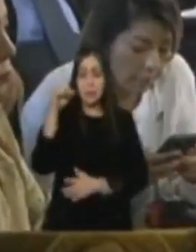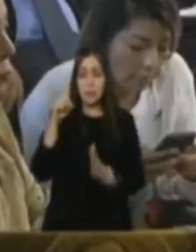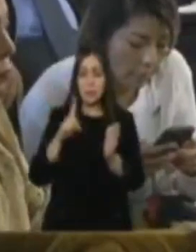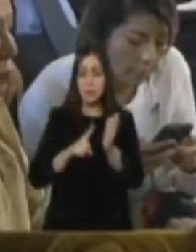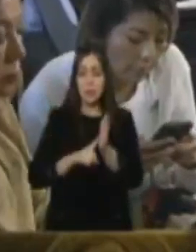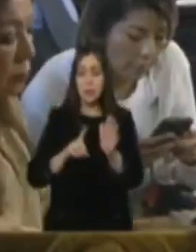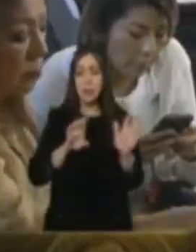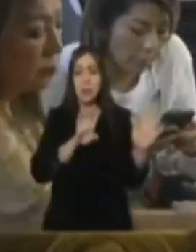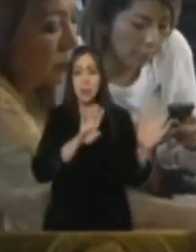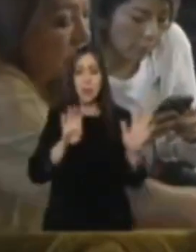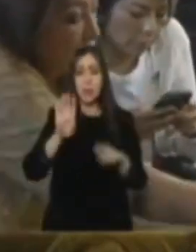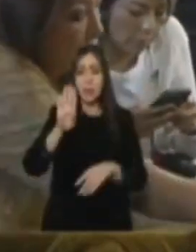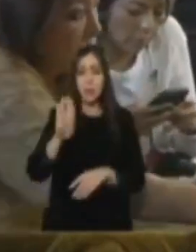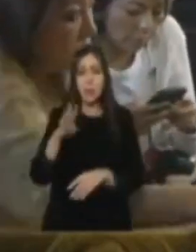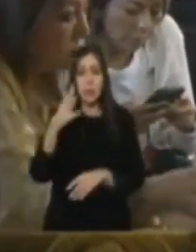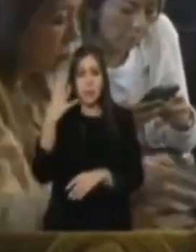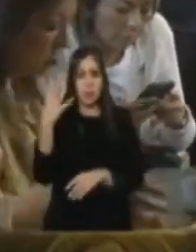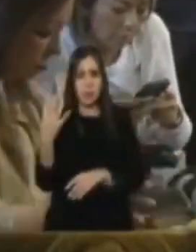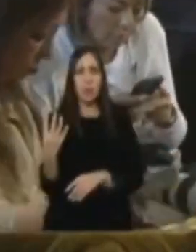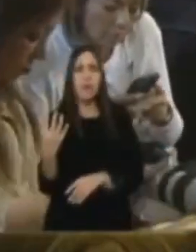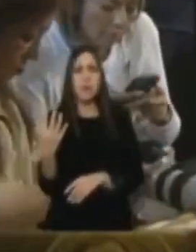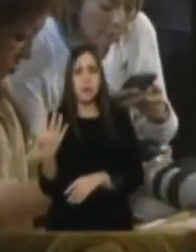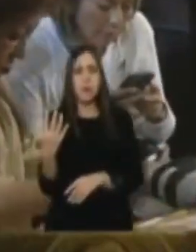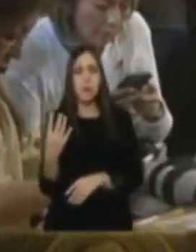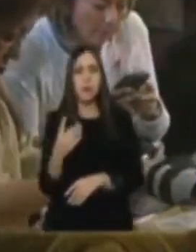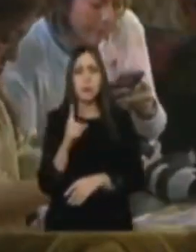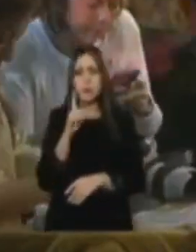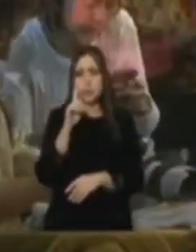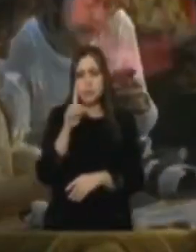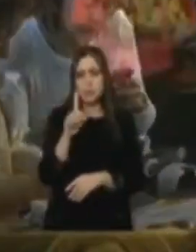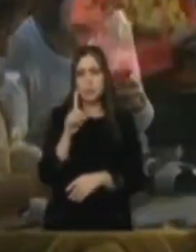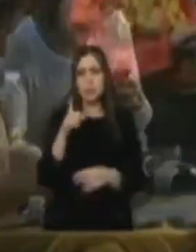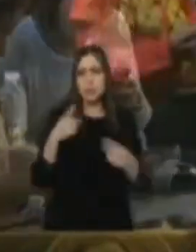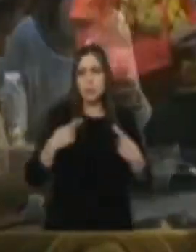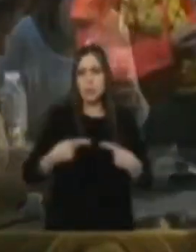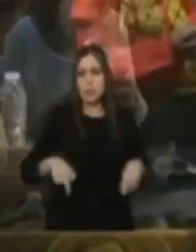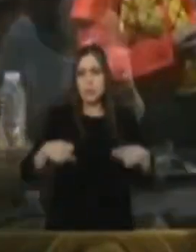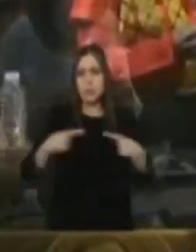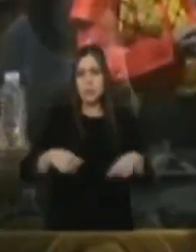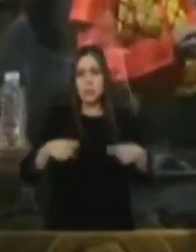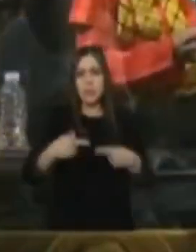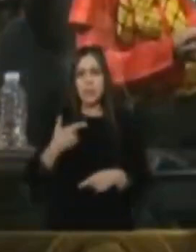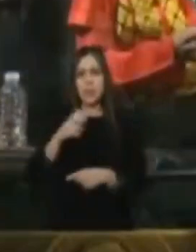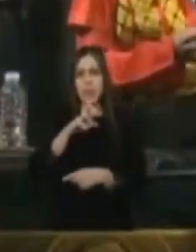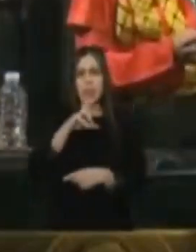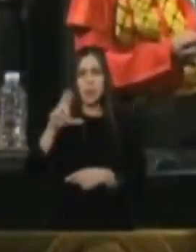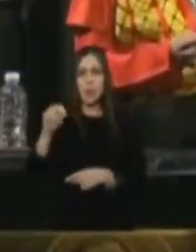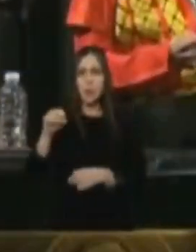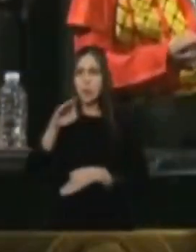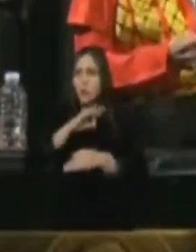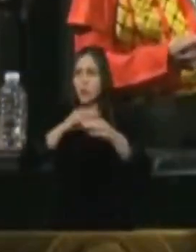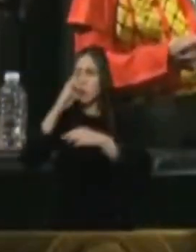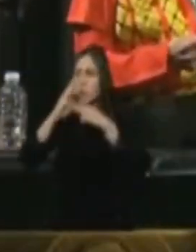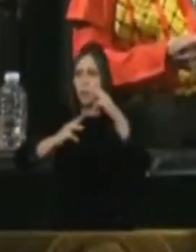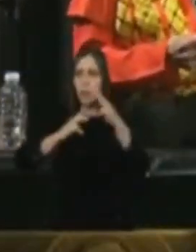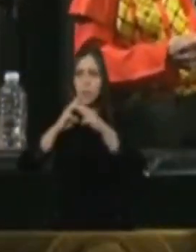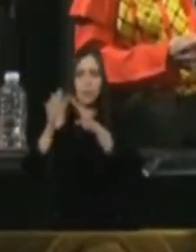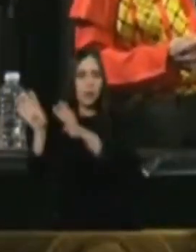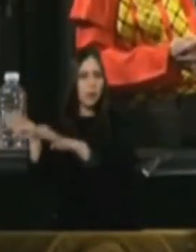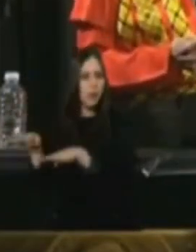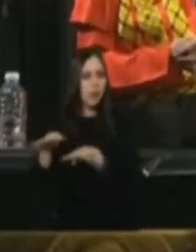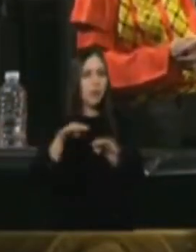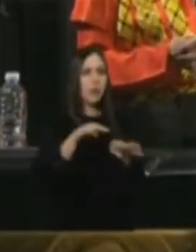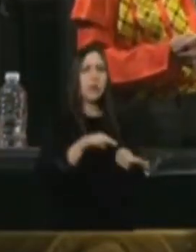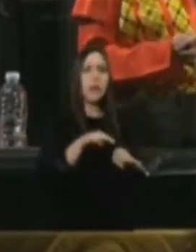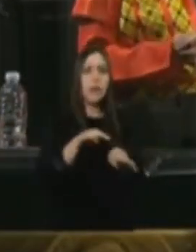1994, un guerrero atrajo la atención del mundo, Rafael Guillén Vicente, y